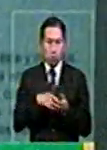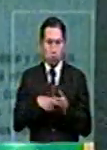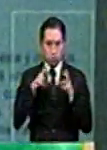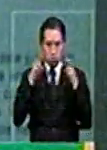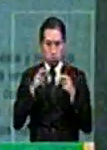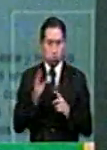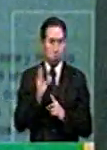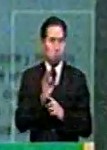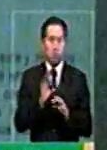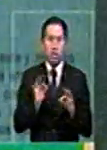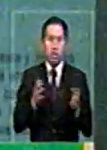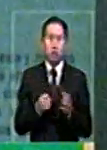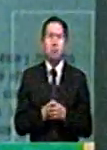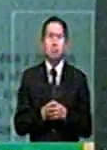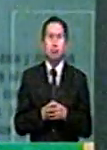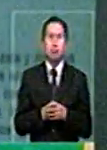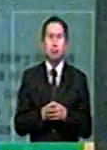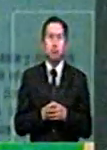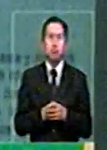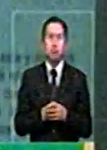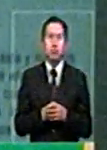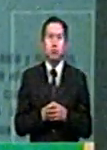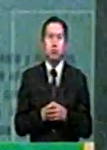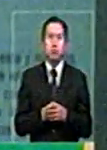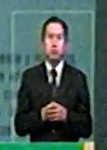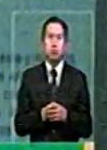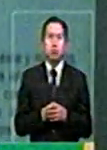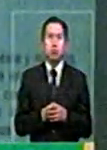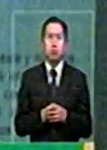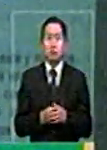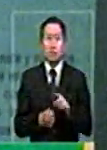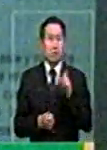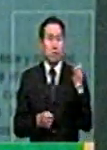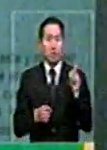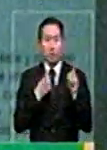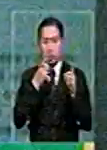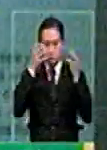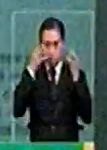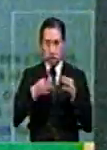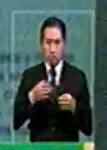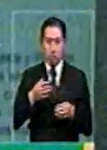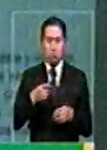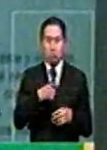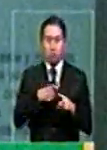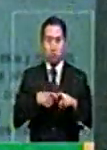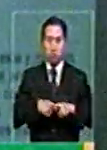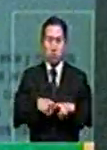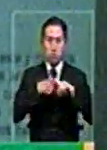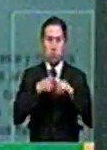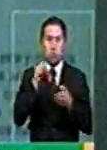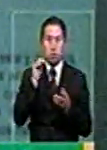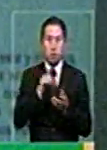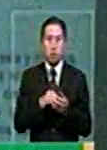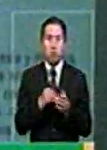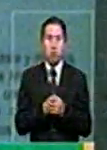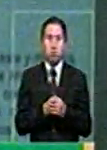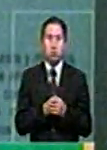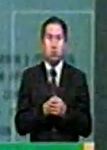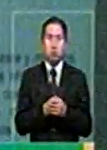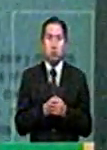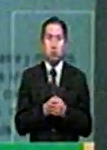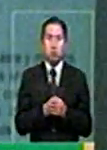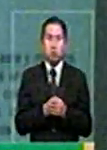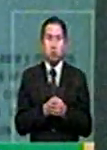fiscalización. Y allá dice que se ha decidido suspender por el hecho de